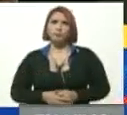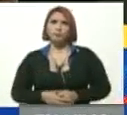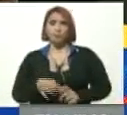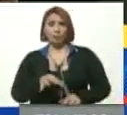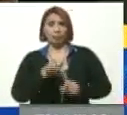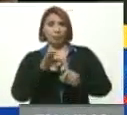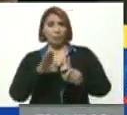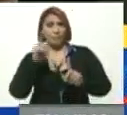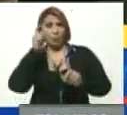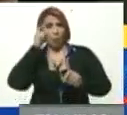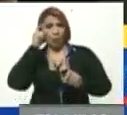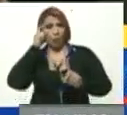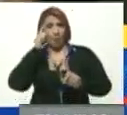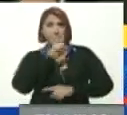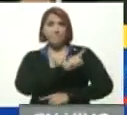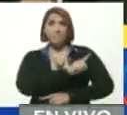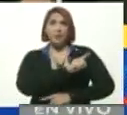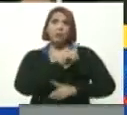Boris, desde